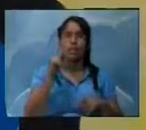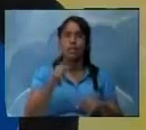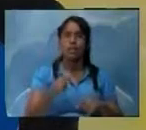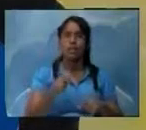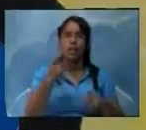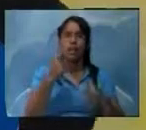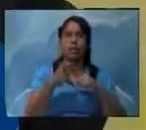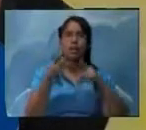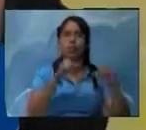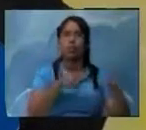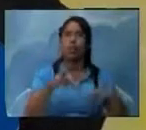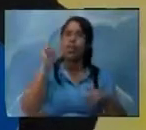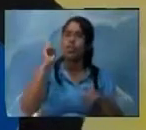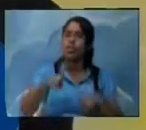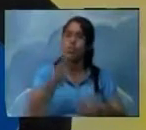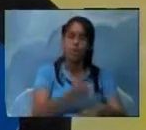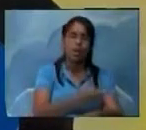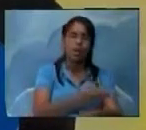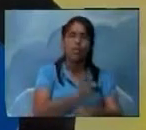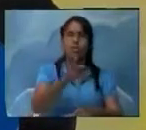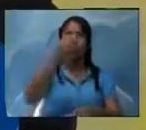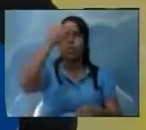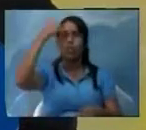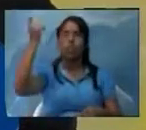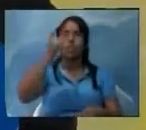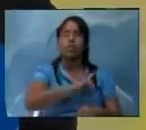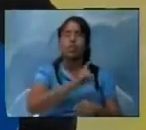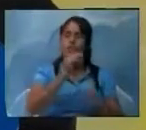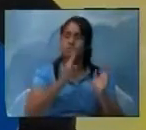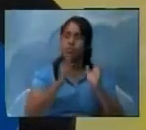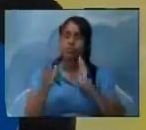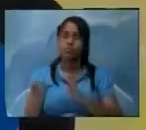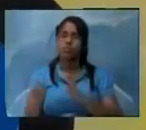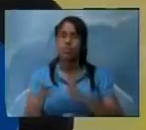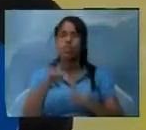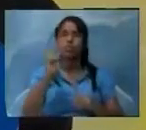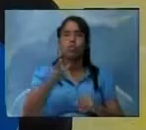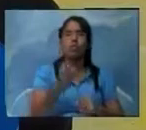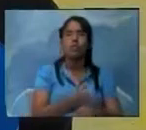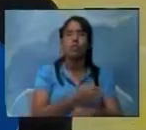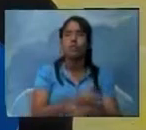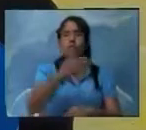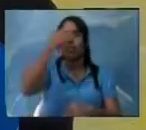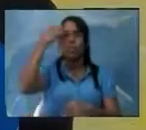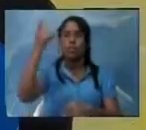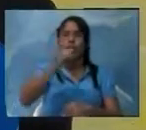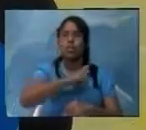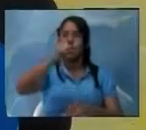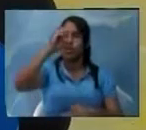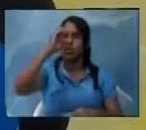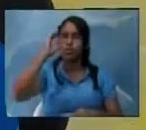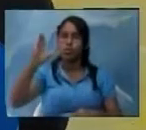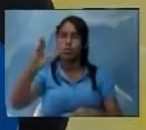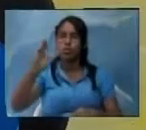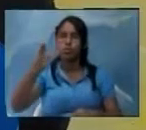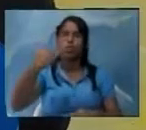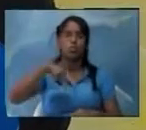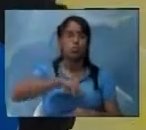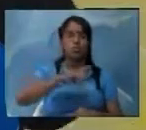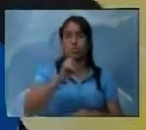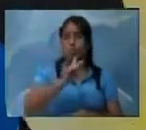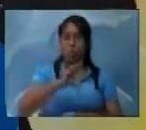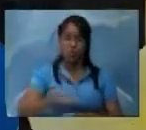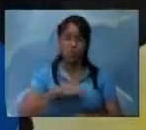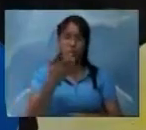en aquel lugar, nunca se olvidaron de su condición, nunca se olvidaron de su Dios. Nosotros no